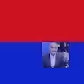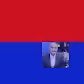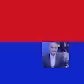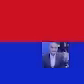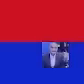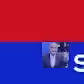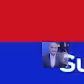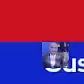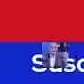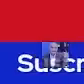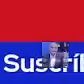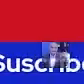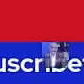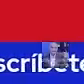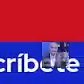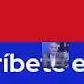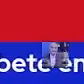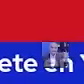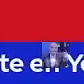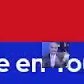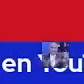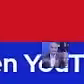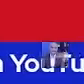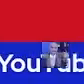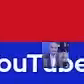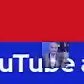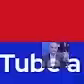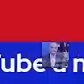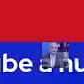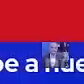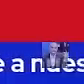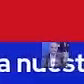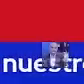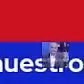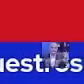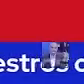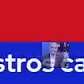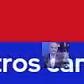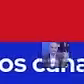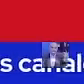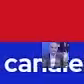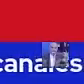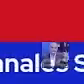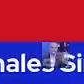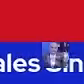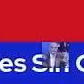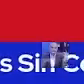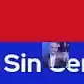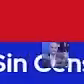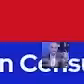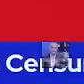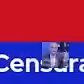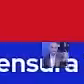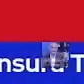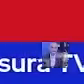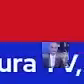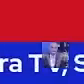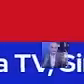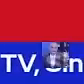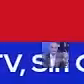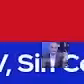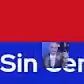el Neto, líder del grupo criminal Los Mexicles. Alertó el consulado a su personal sobre